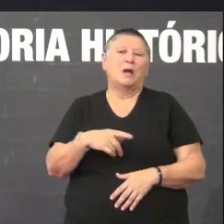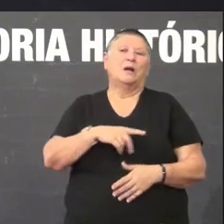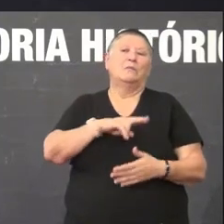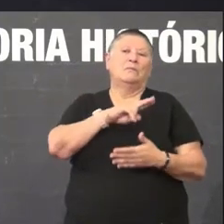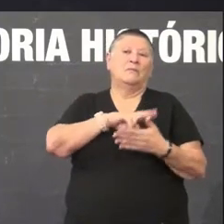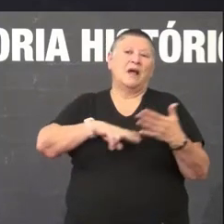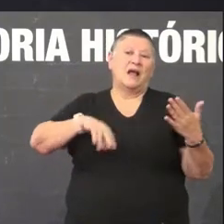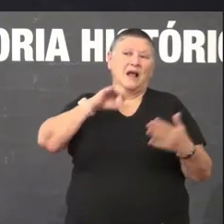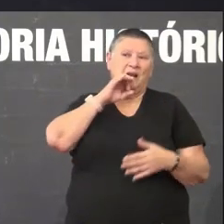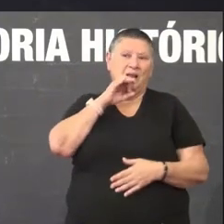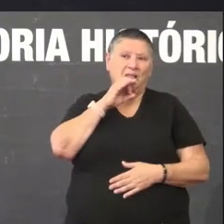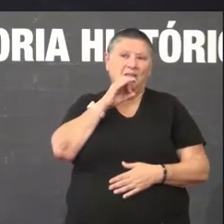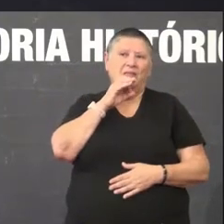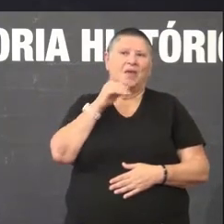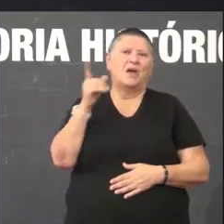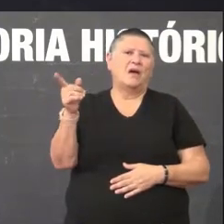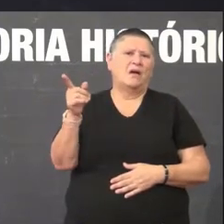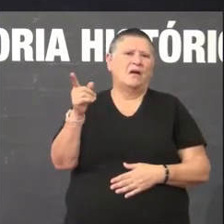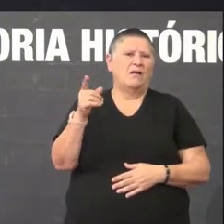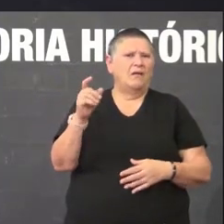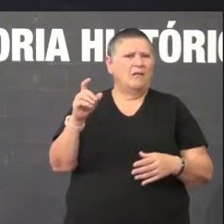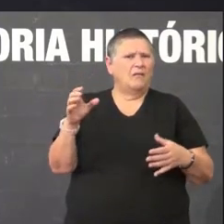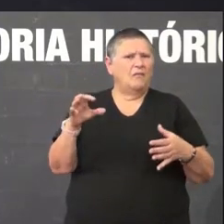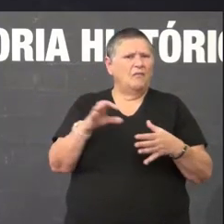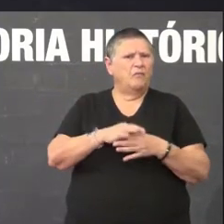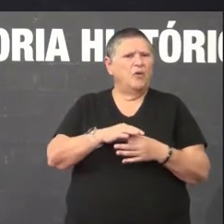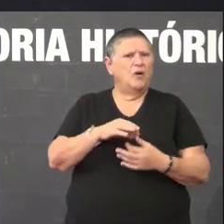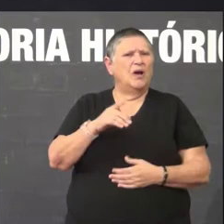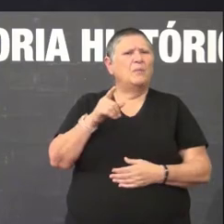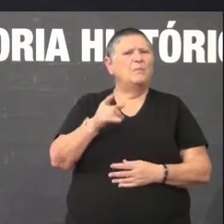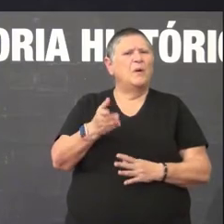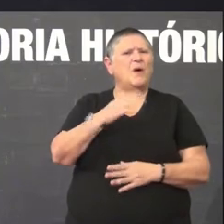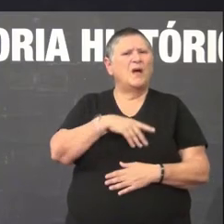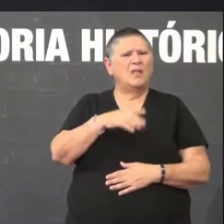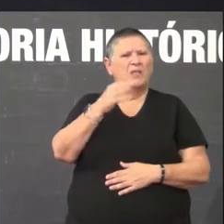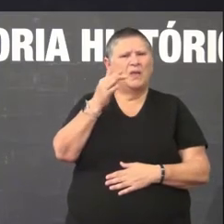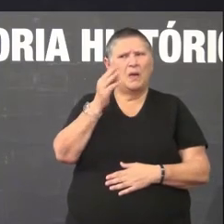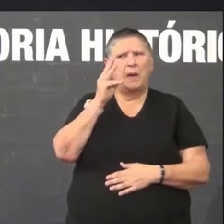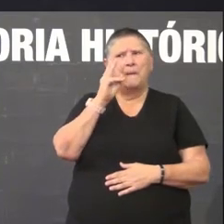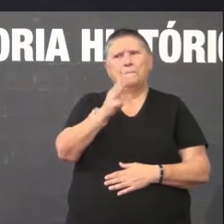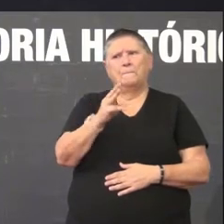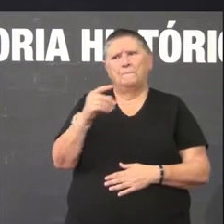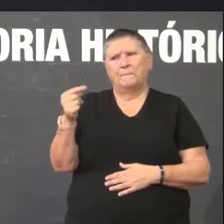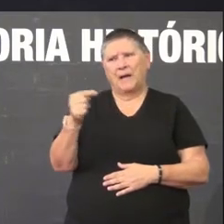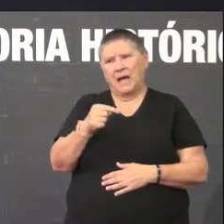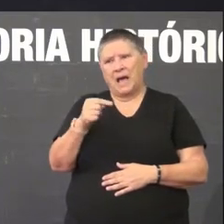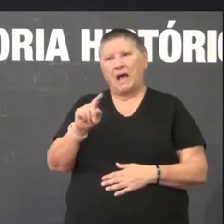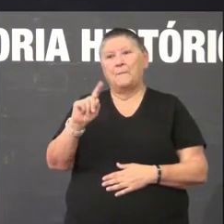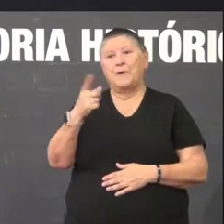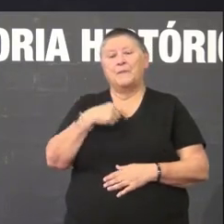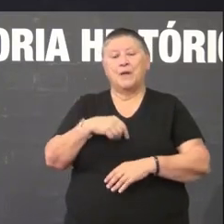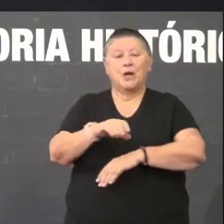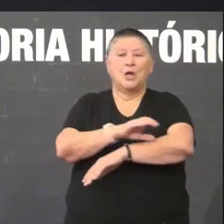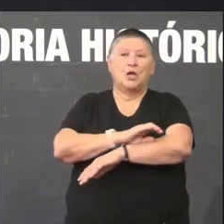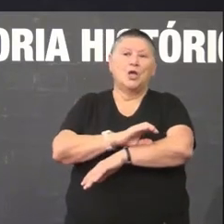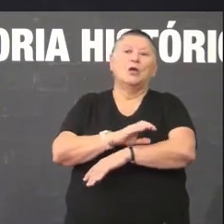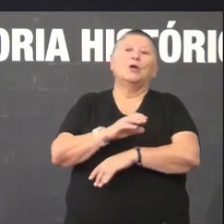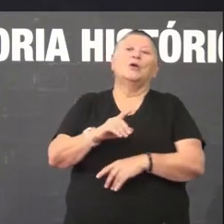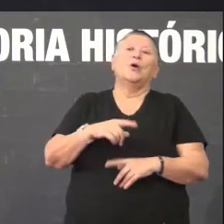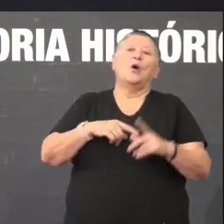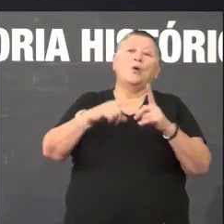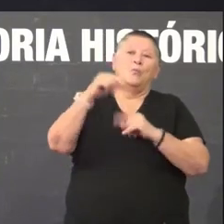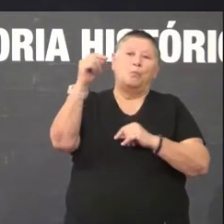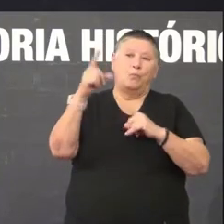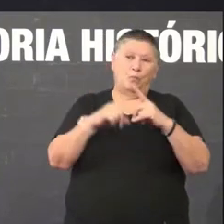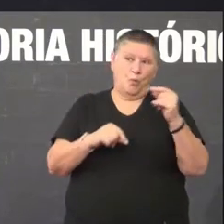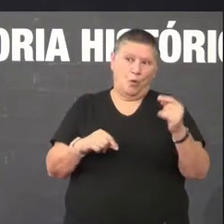portavoz nacional da Asamblea Nacional Popular Galega e primeira concelleira democrática polo Bloque Nacional Popular